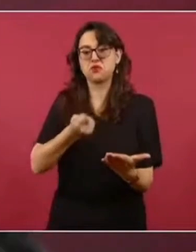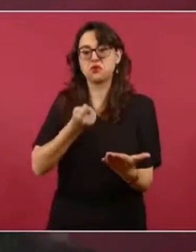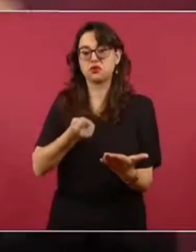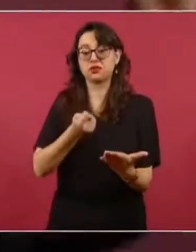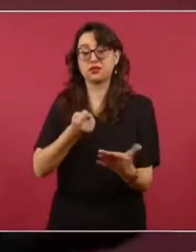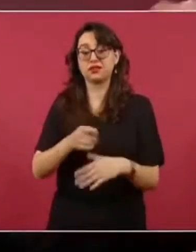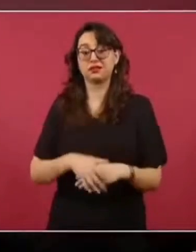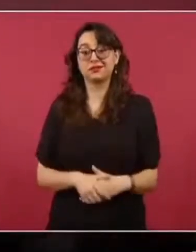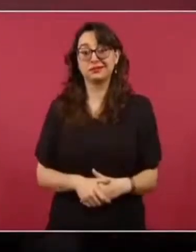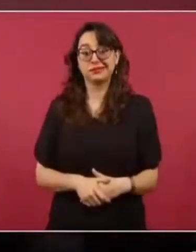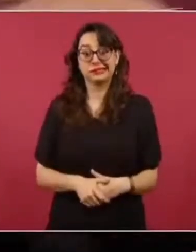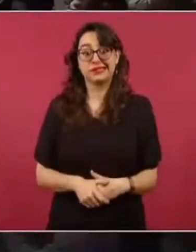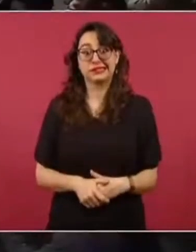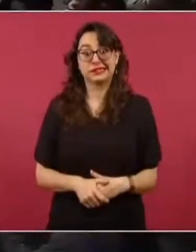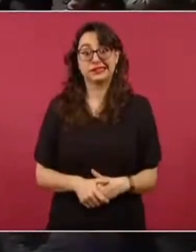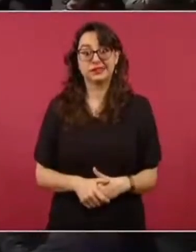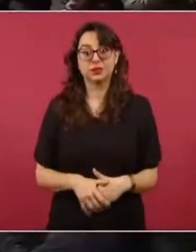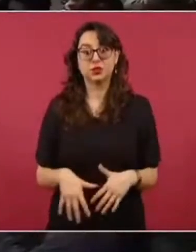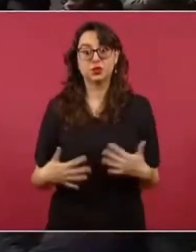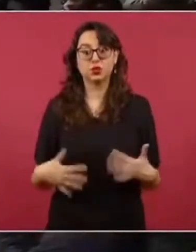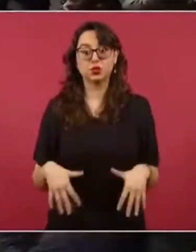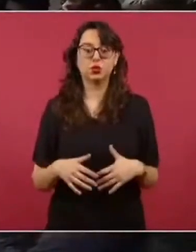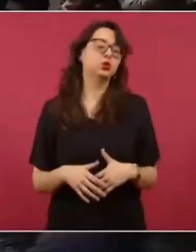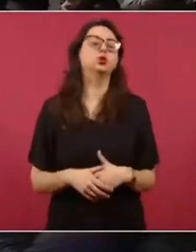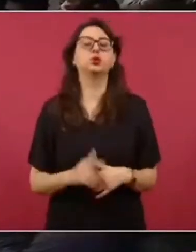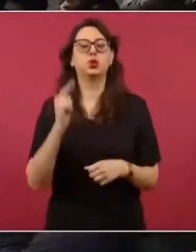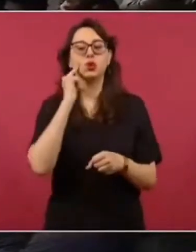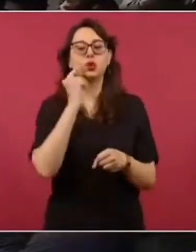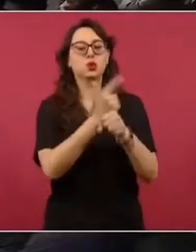En las pláticas familiares, con los amigos.